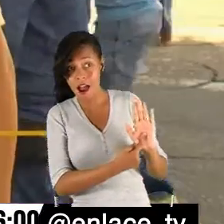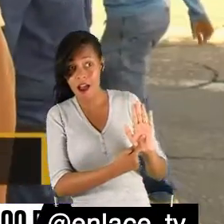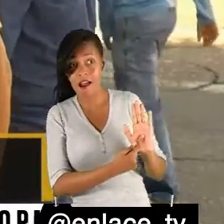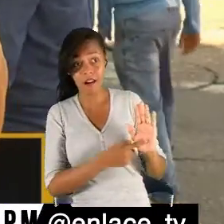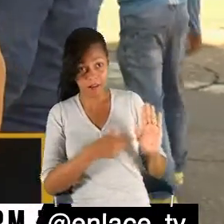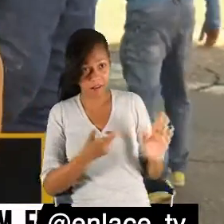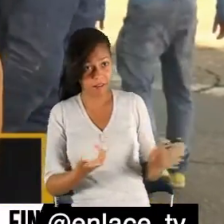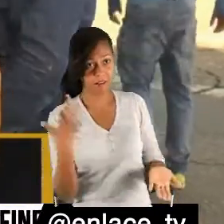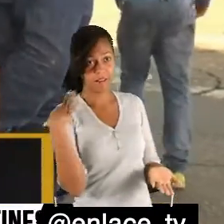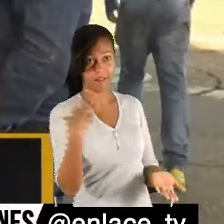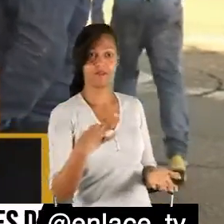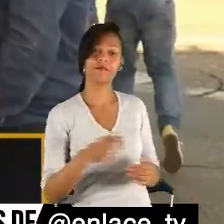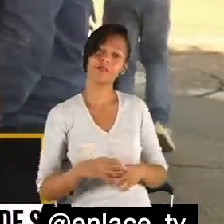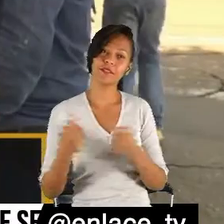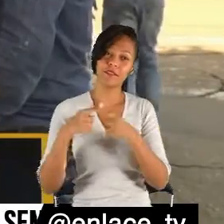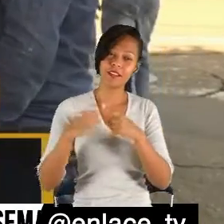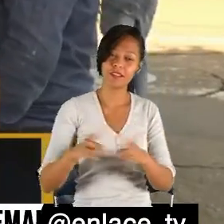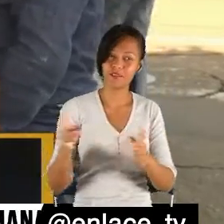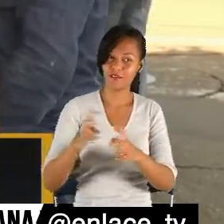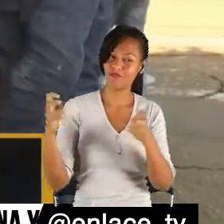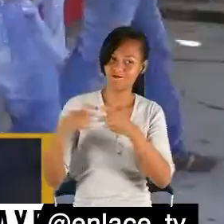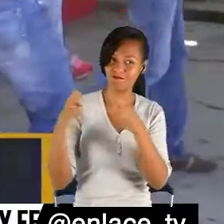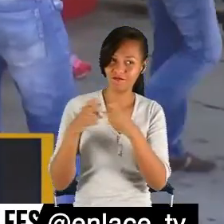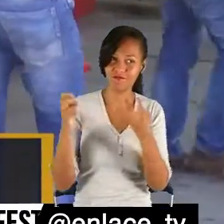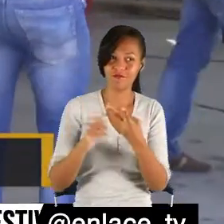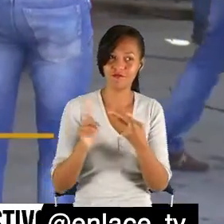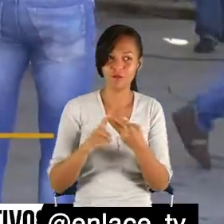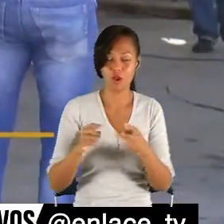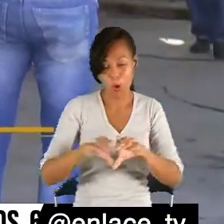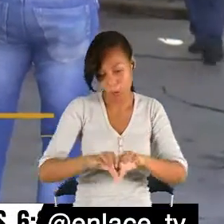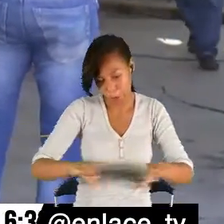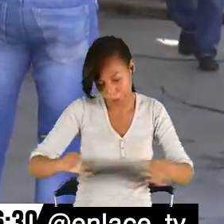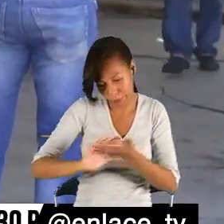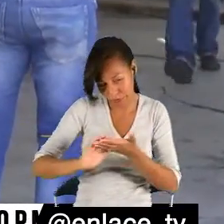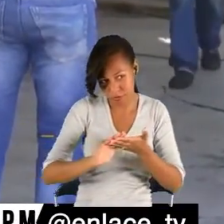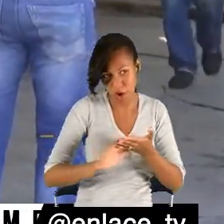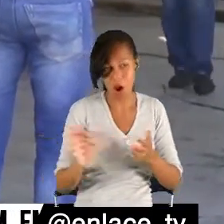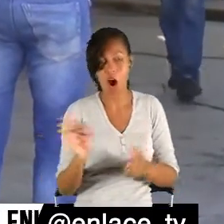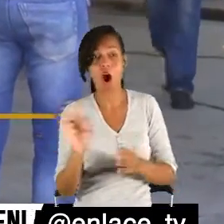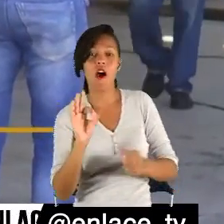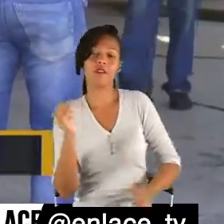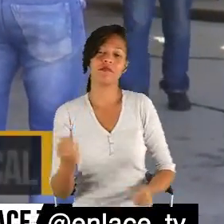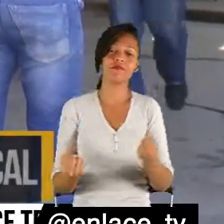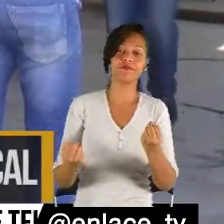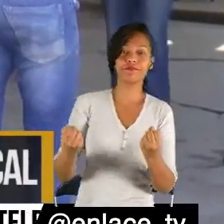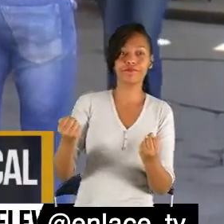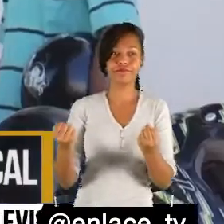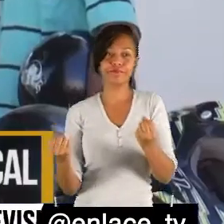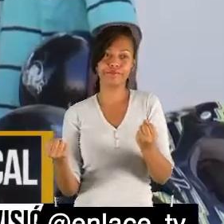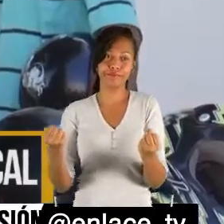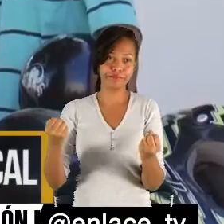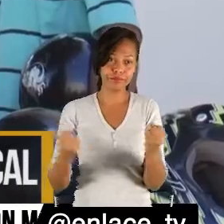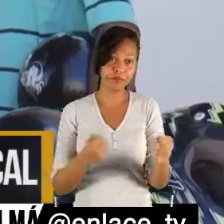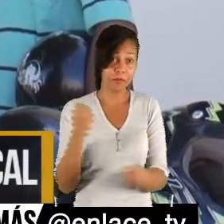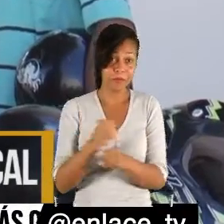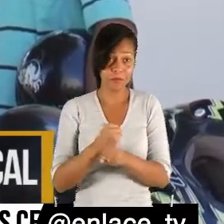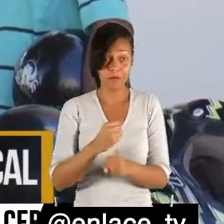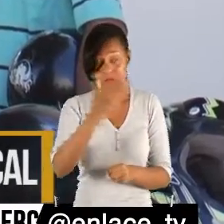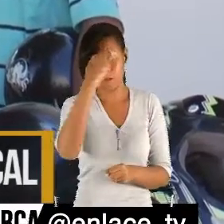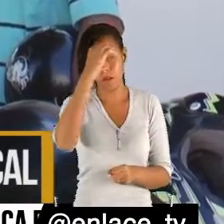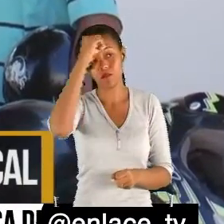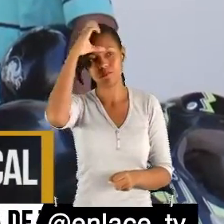electricistas duero soldadores operadores de equipos pesados entre otros gremios llegaron desde muy temprano al palacio municipal con pancartas